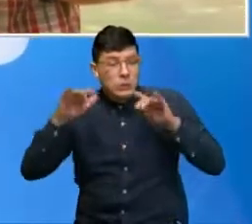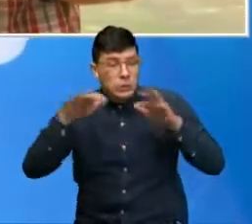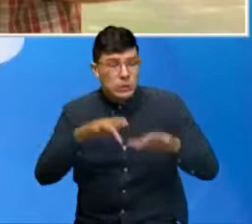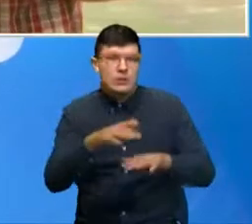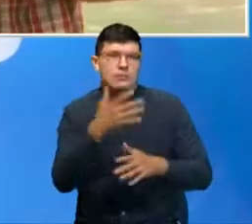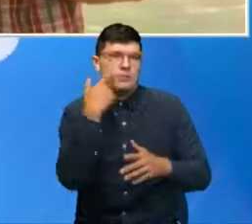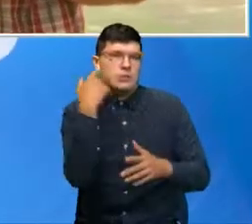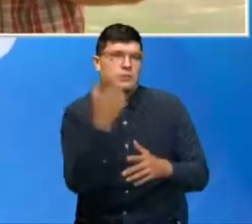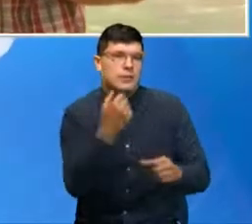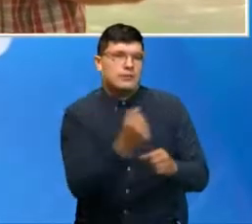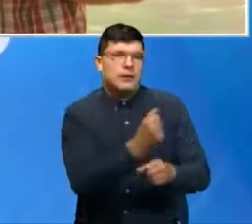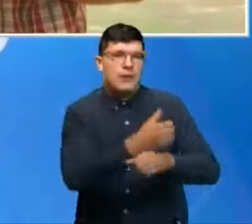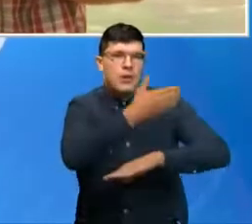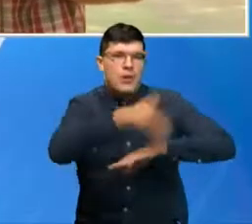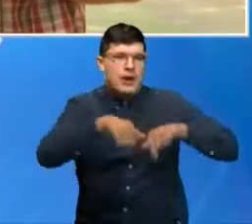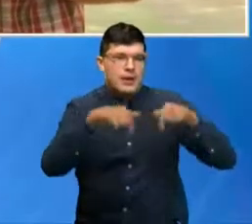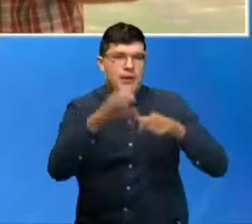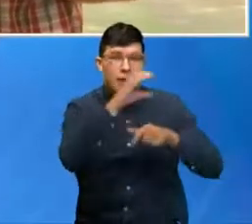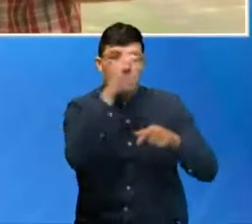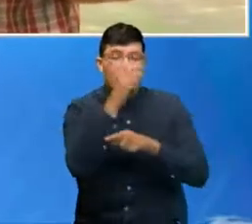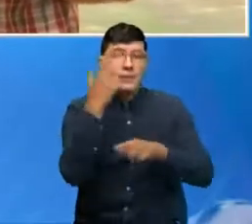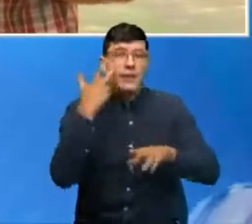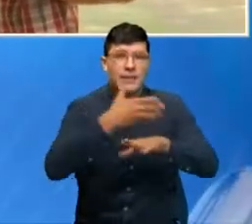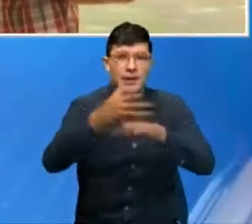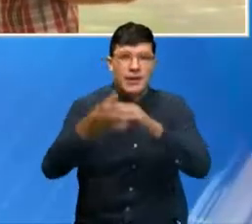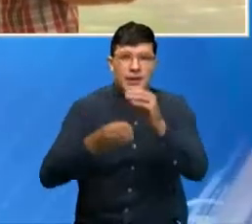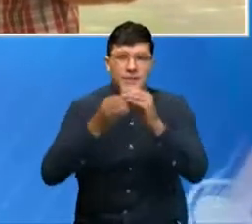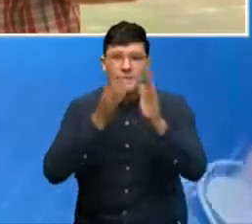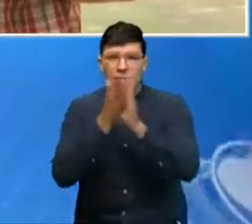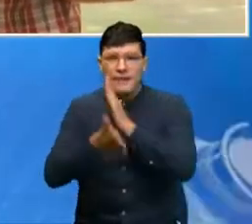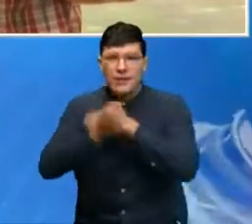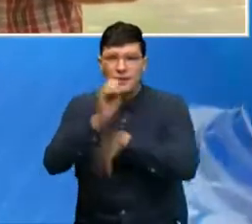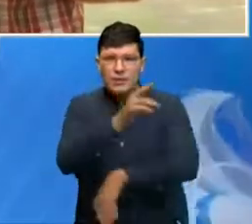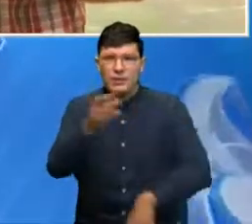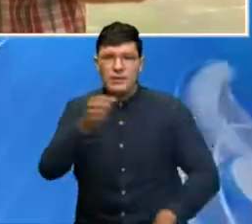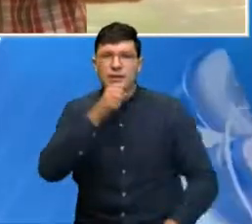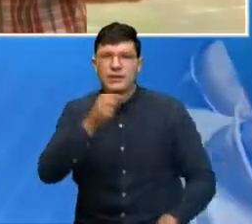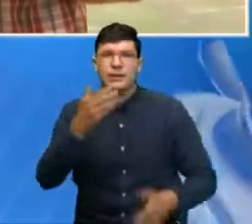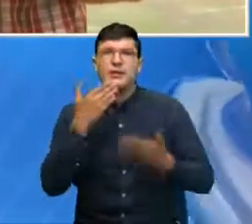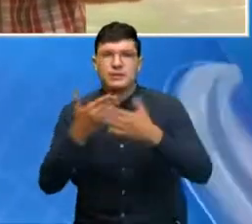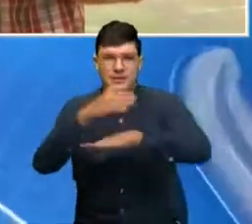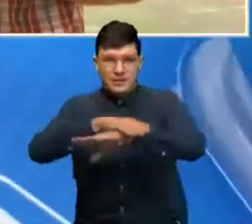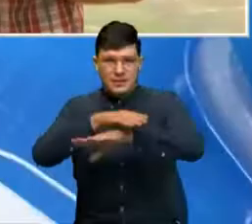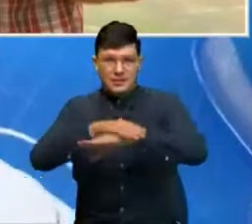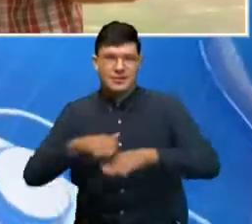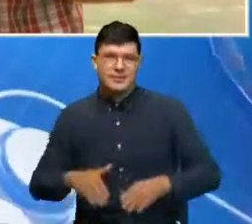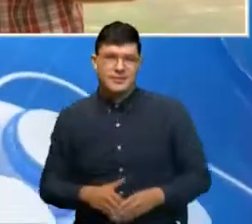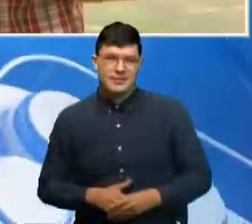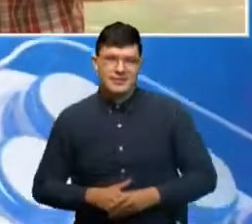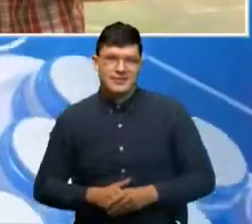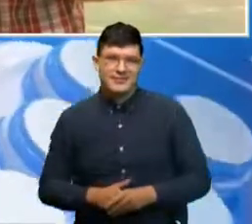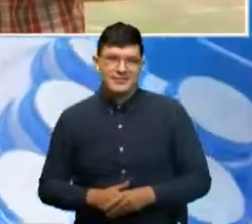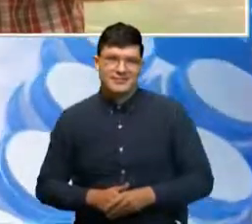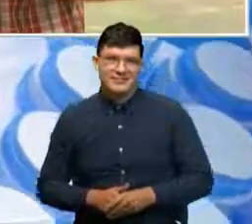en colombia esta sola información desde la ciudad de cúcuta norte de santander con la cámara de mario corredor danilo coronel oriente noticias muy buenas